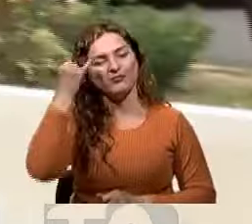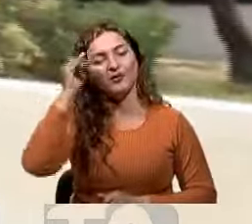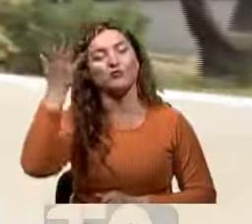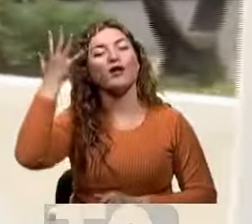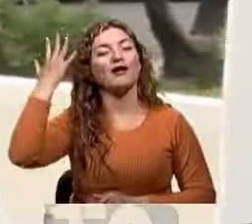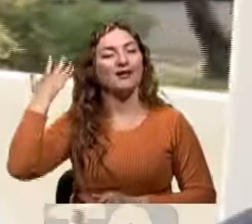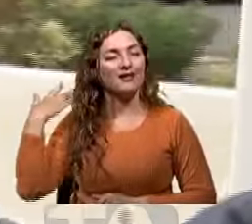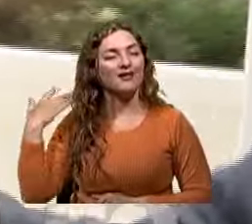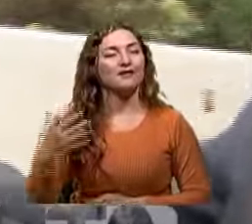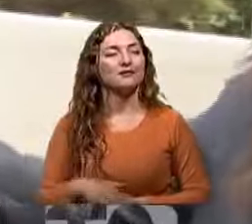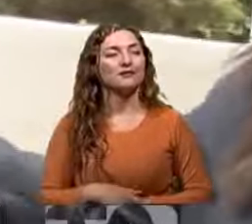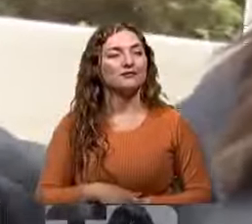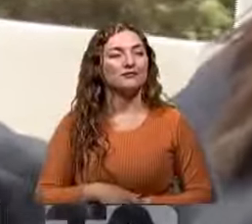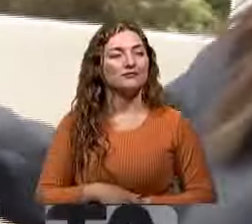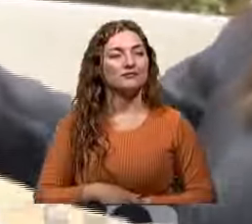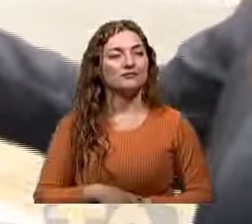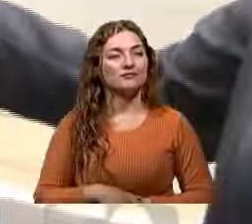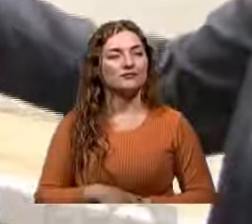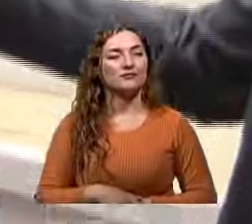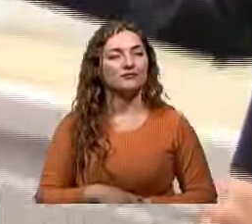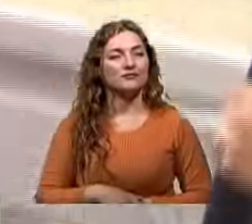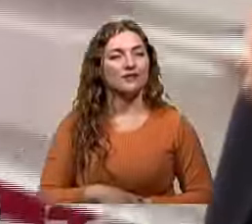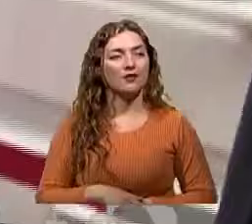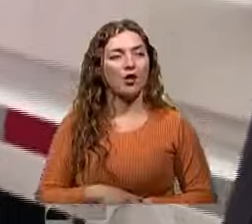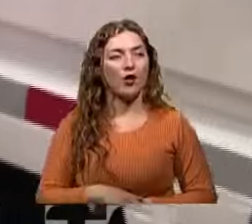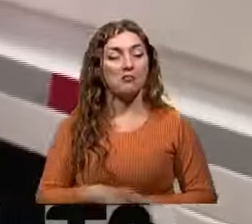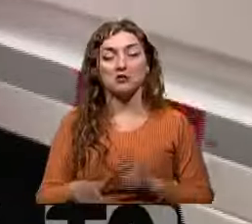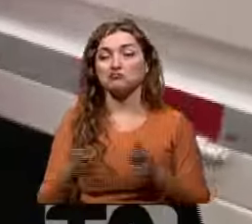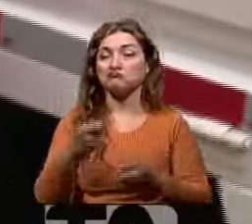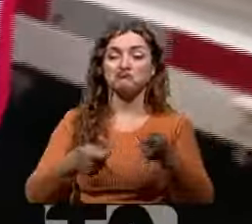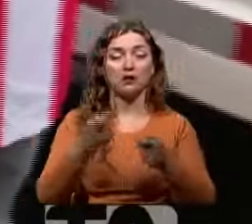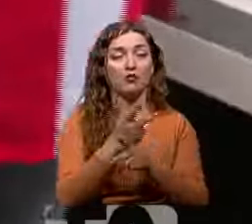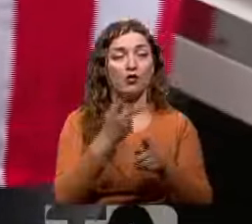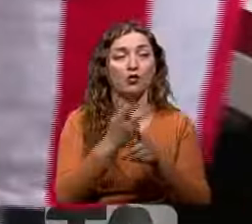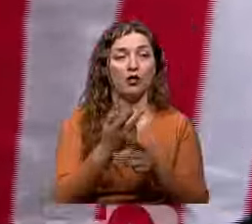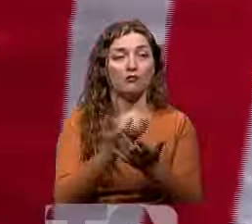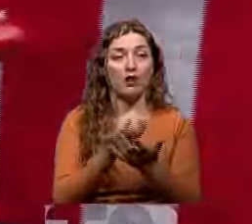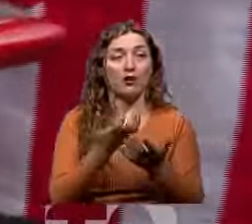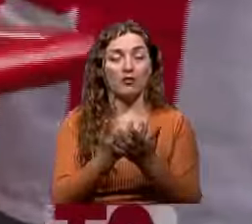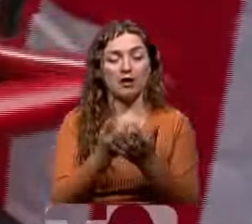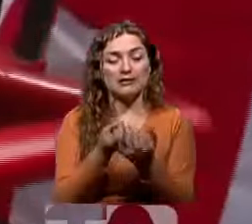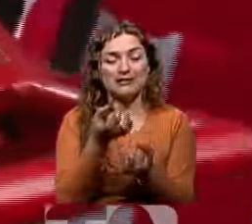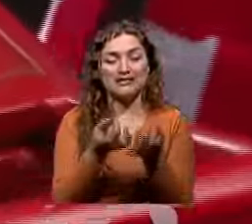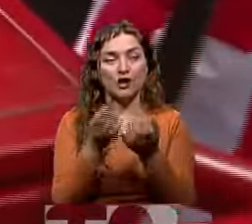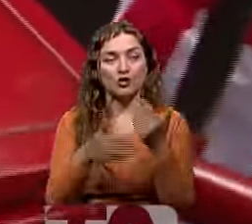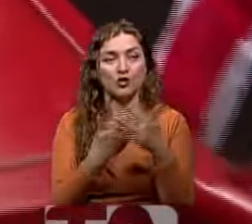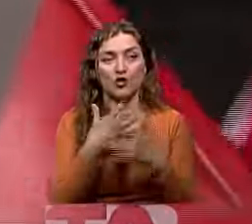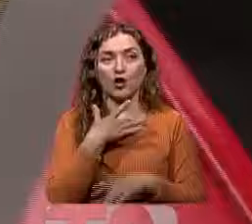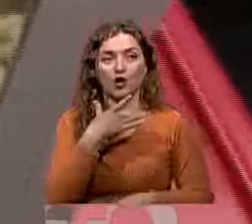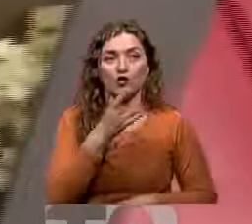mucho tiempo, sí, y vi la necesidad que había de ofrecer al mercado un producto fresco. El canguil es apetecido por todo el